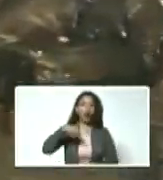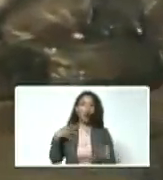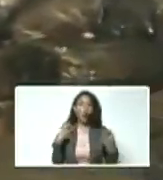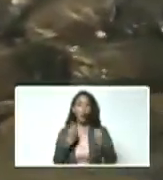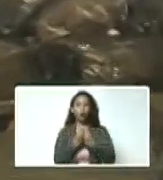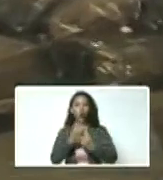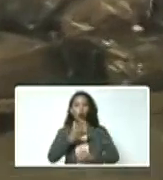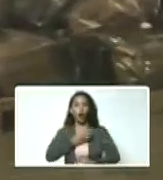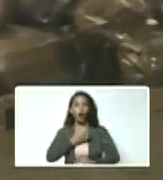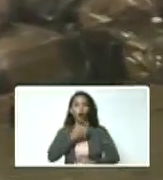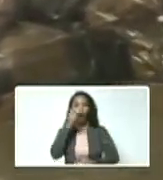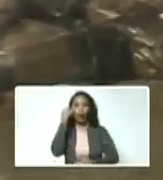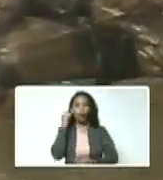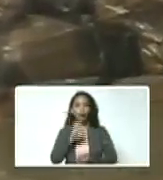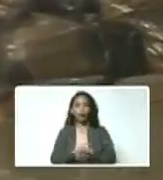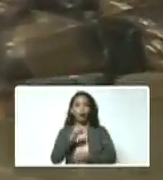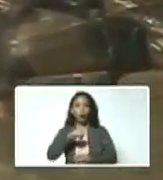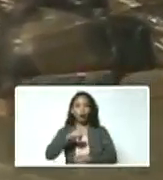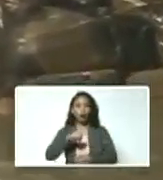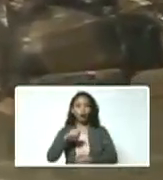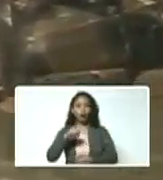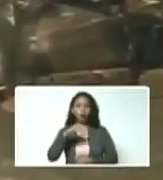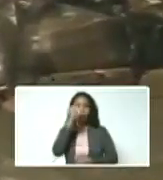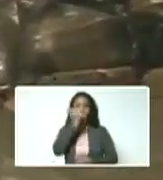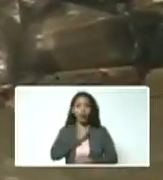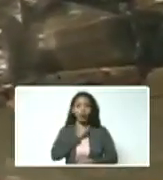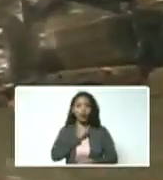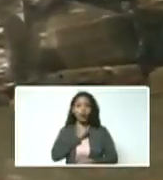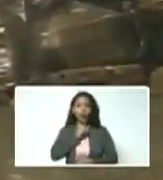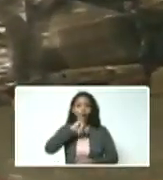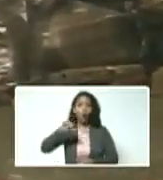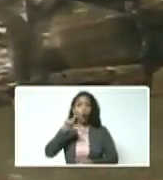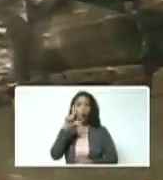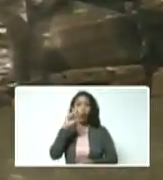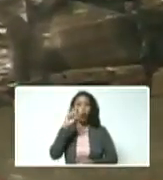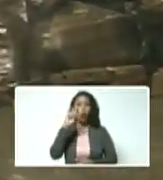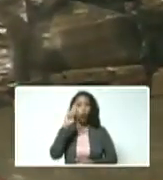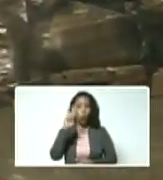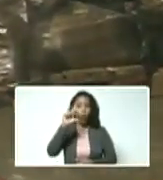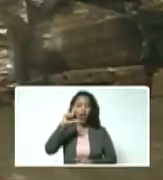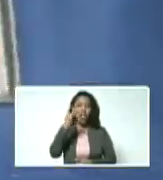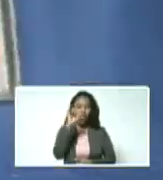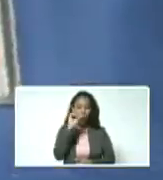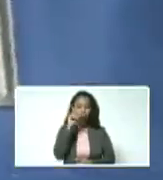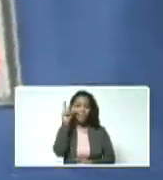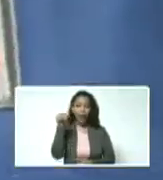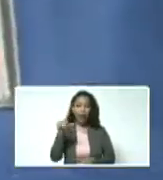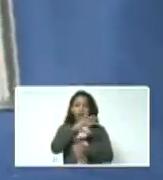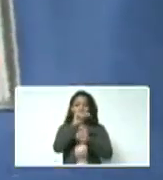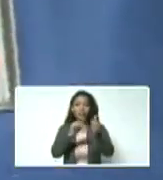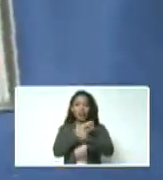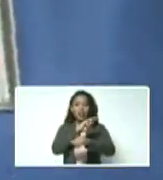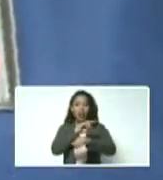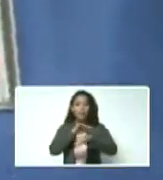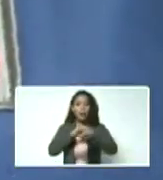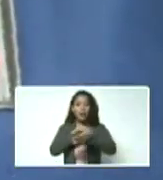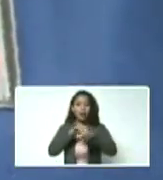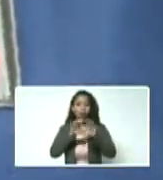nuestro alcalde de Valencia, Julio Fuenmayor, y de nuestra viceministra de Educación, Nancy